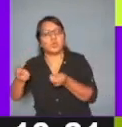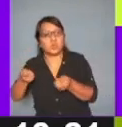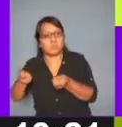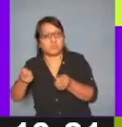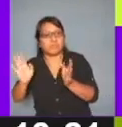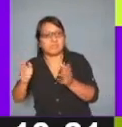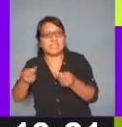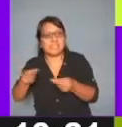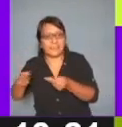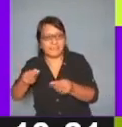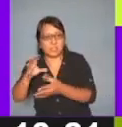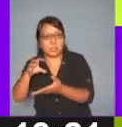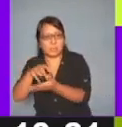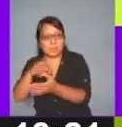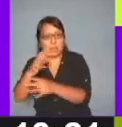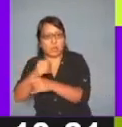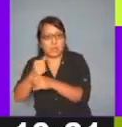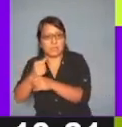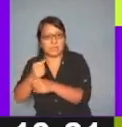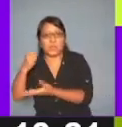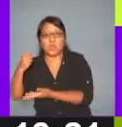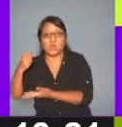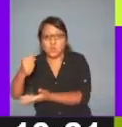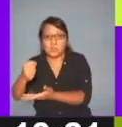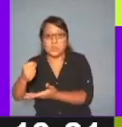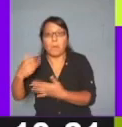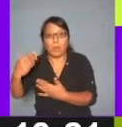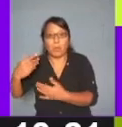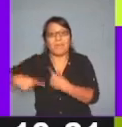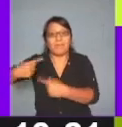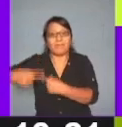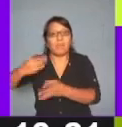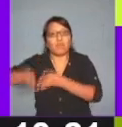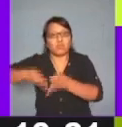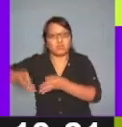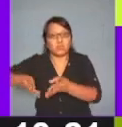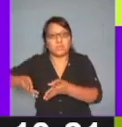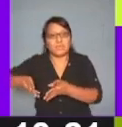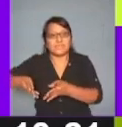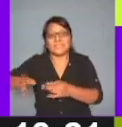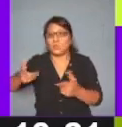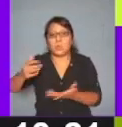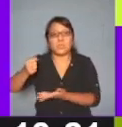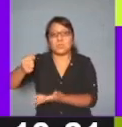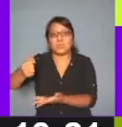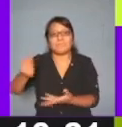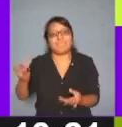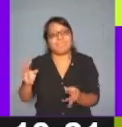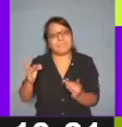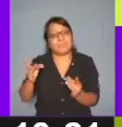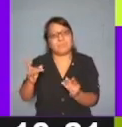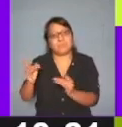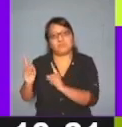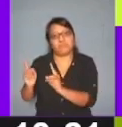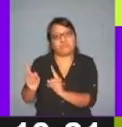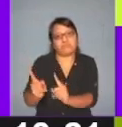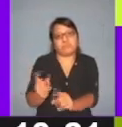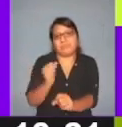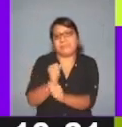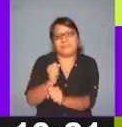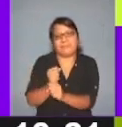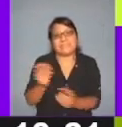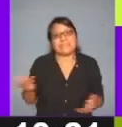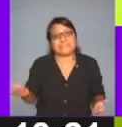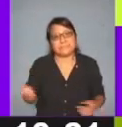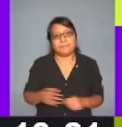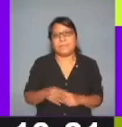podían mantener y que al no existir este subsidio va a ser difícil de poder mantenerlas como están hoy eso